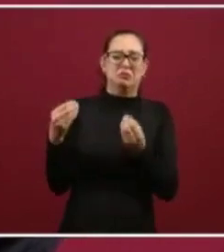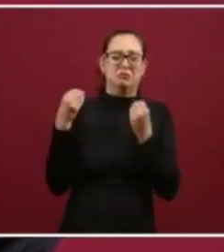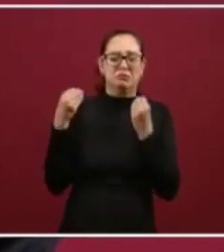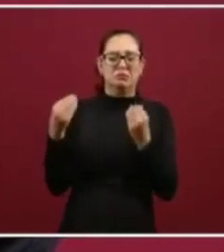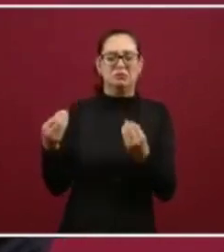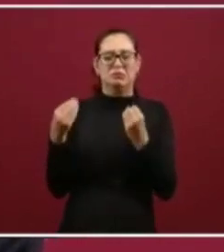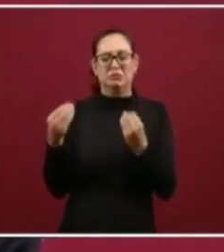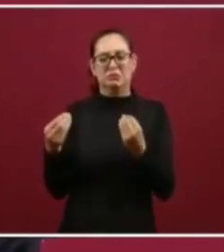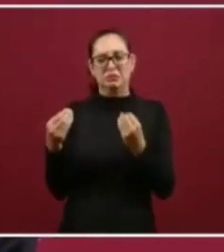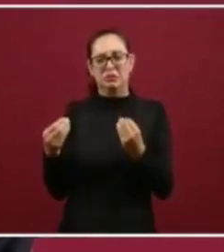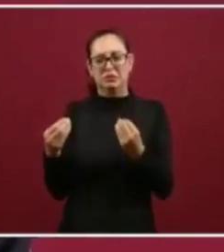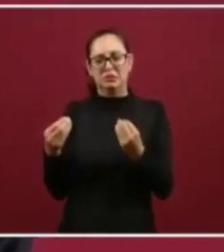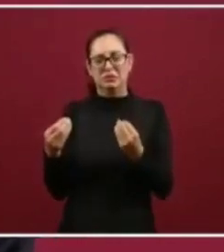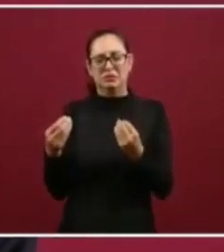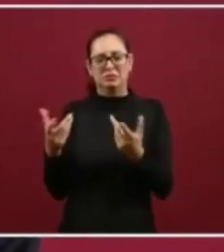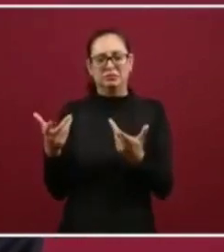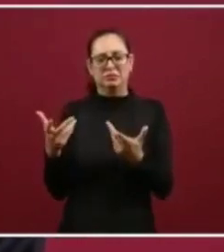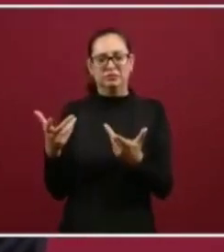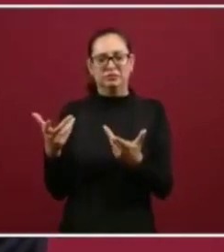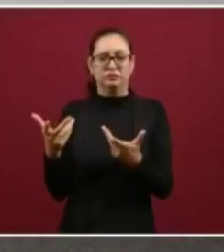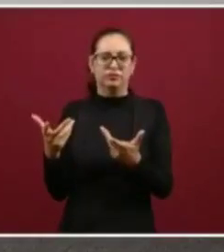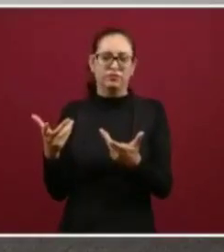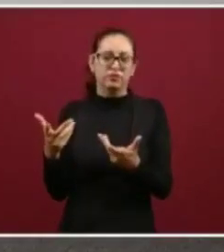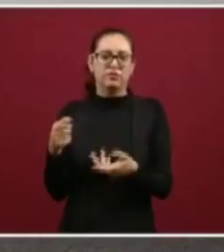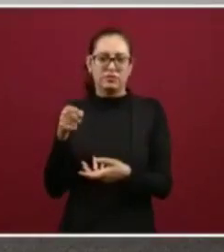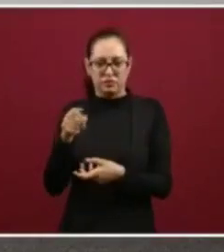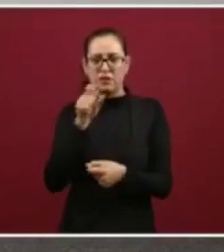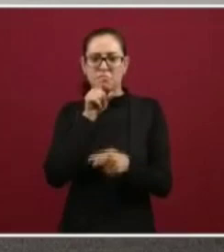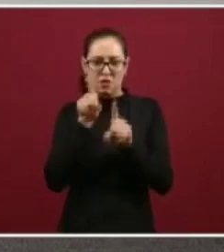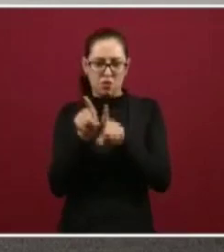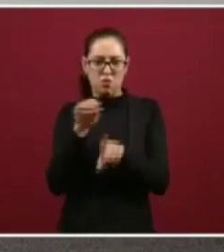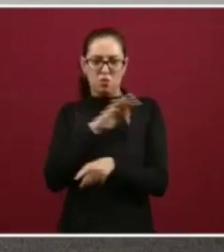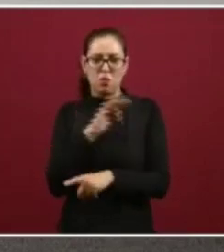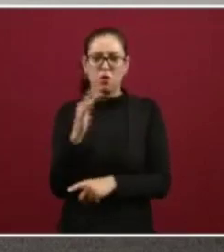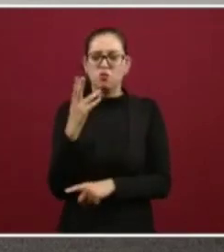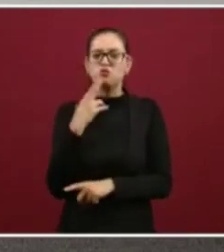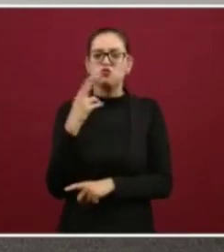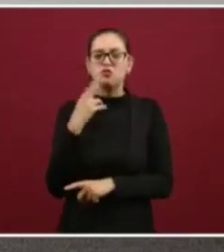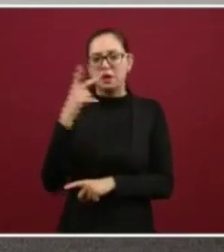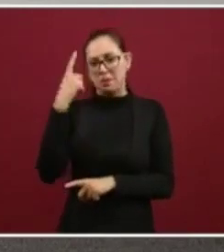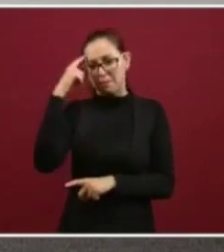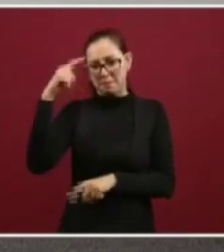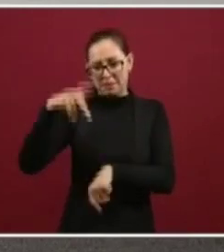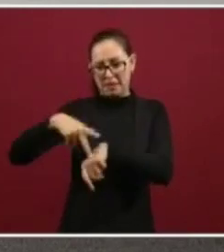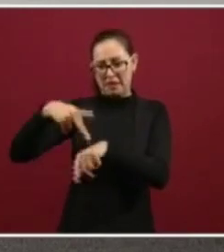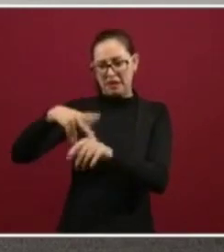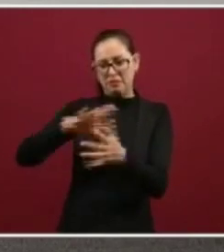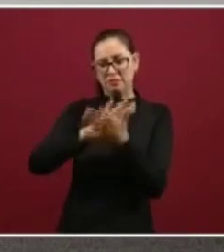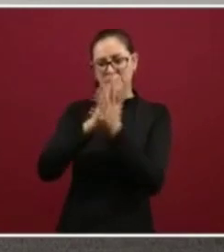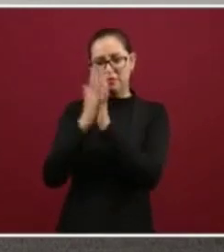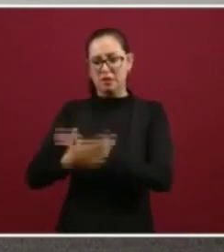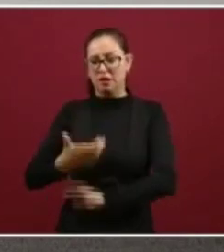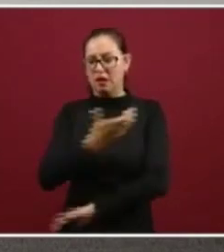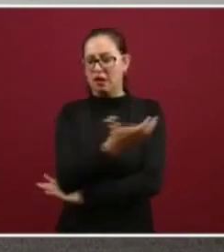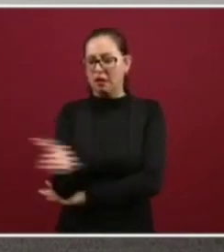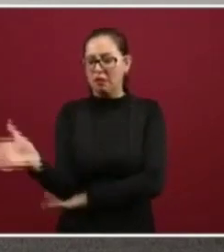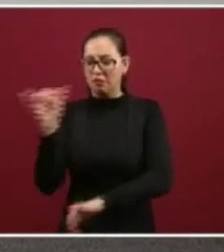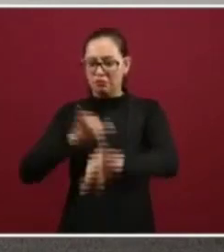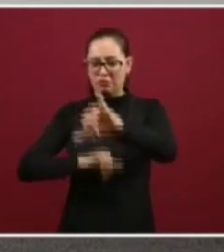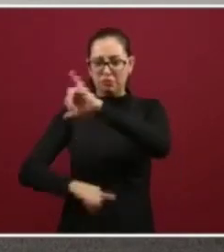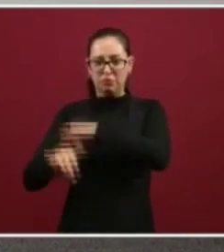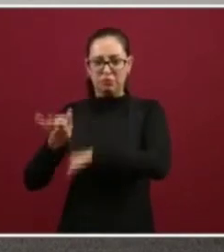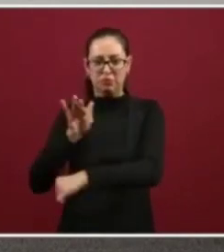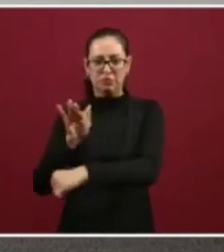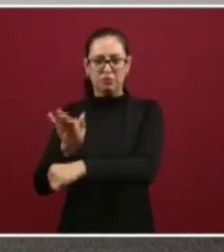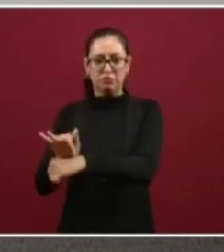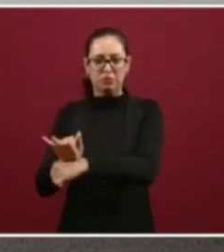porque es otra forma de hacer el fertilizante, es otra materia prima, así como